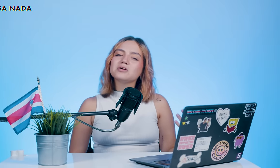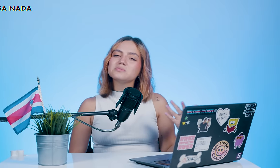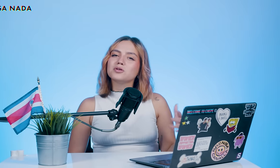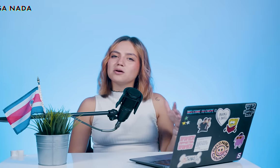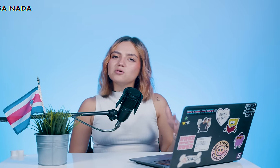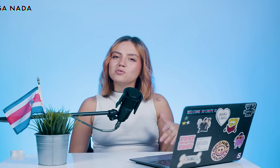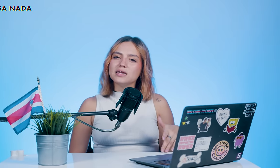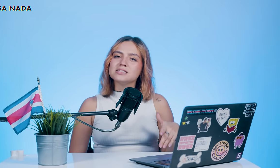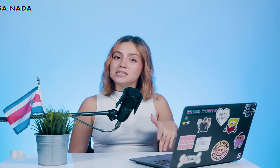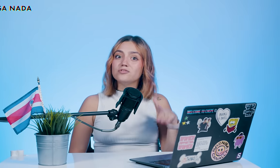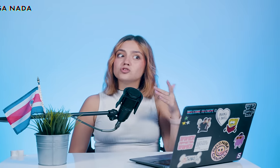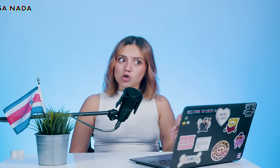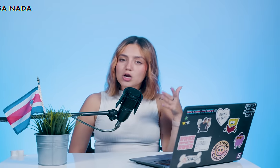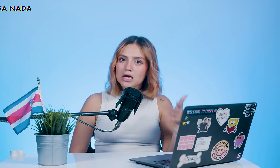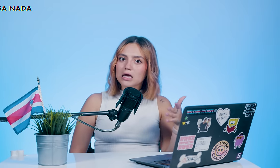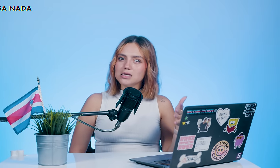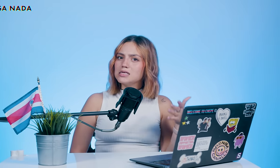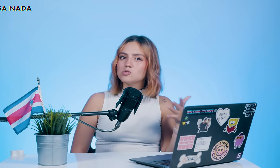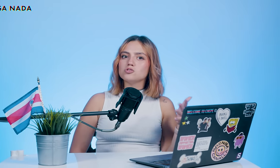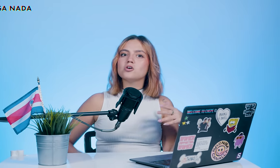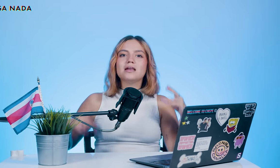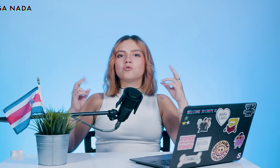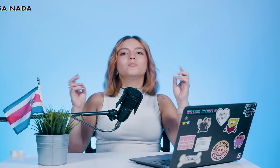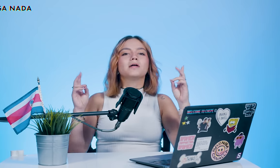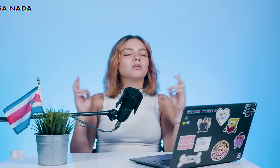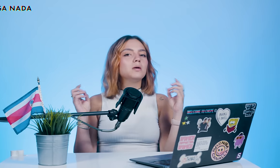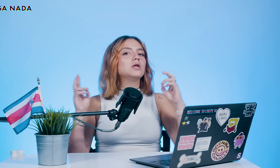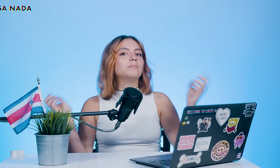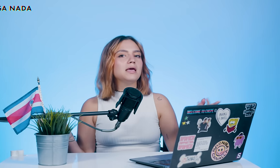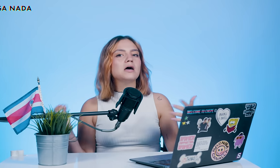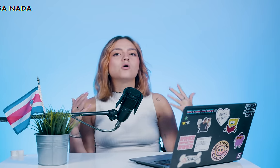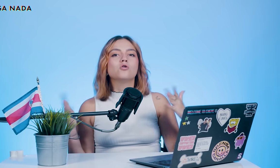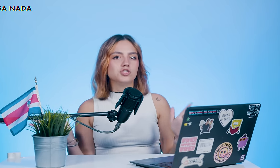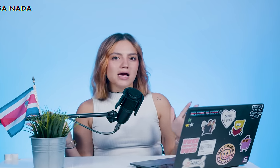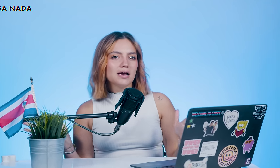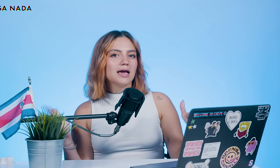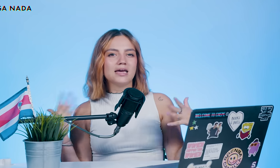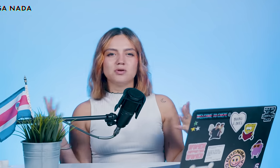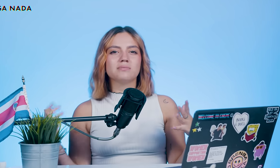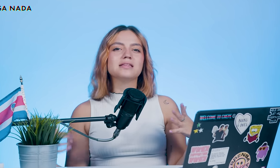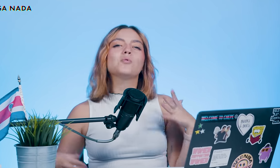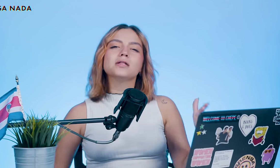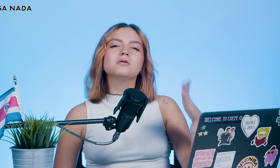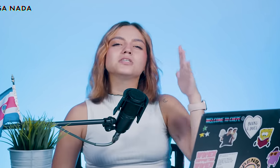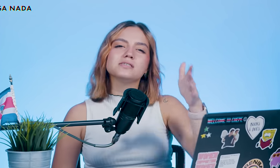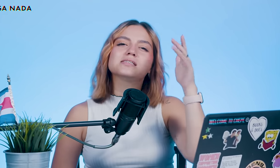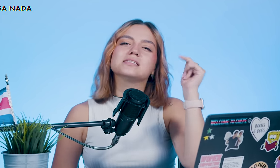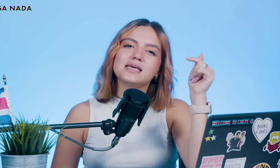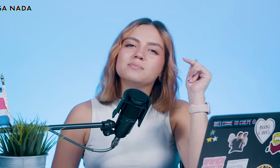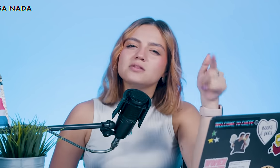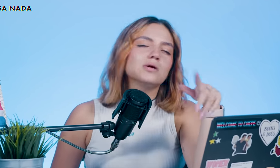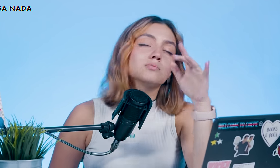realmente creo que se podría concluir que sí funciona este discurso de la culpa de todo menos la mía o ya genuinamente cuéntenme los